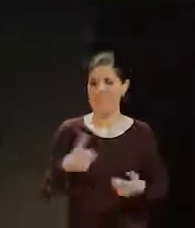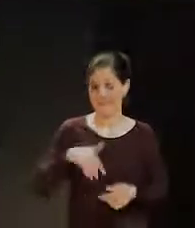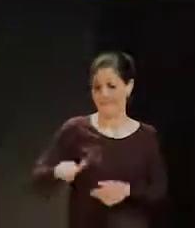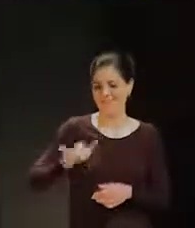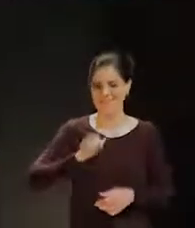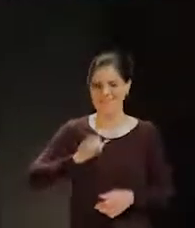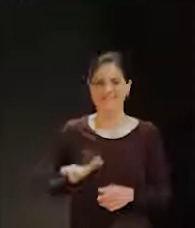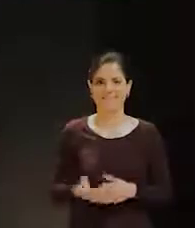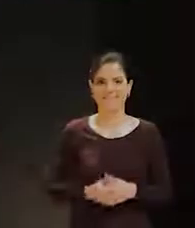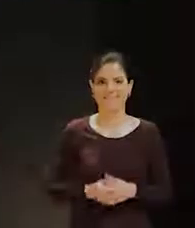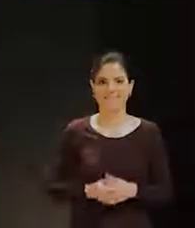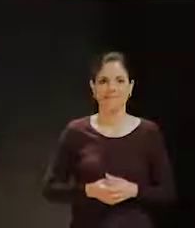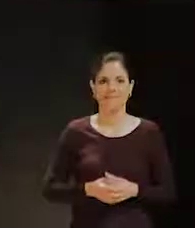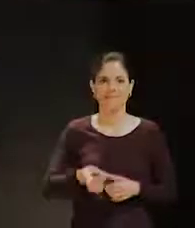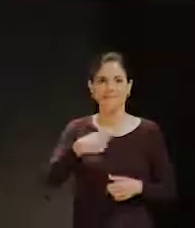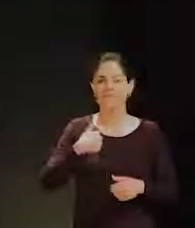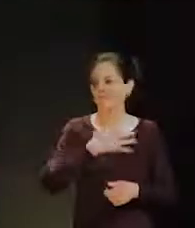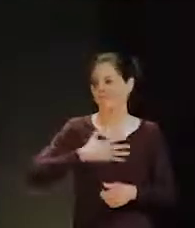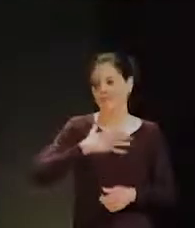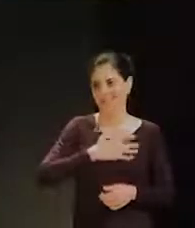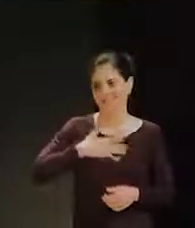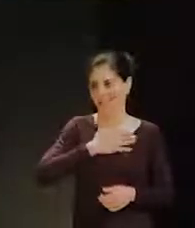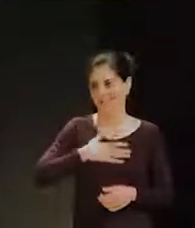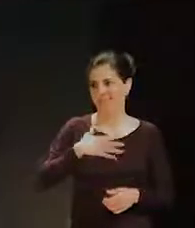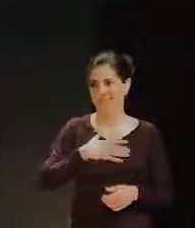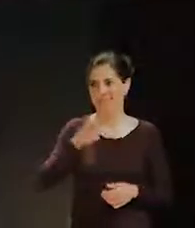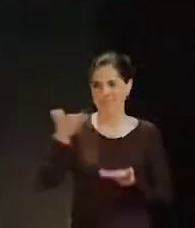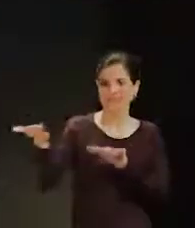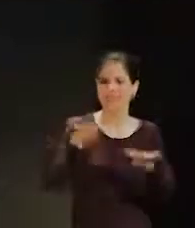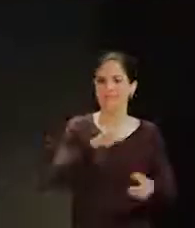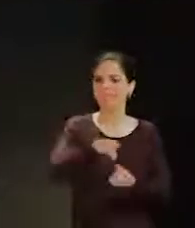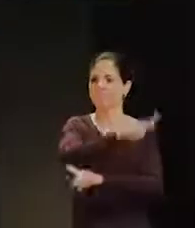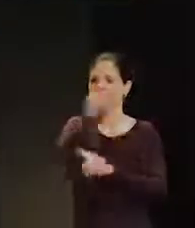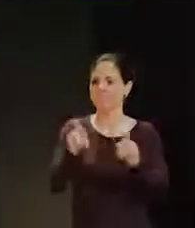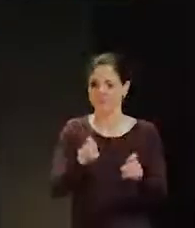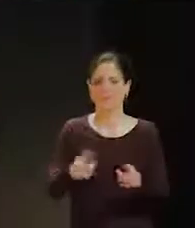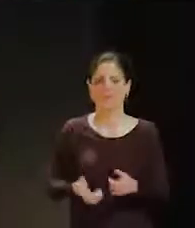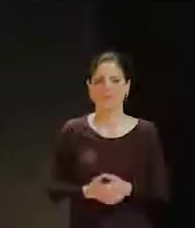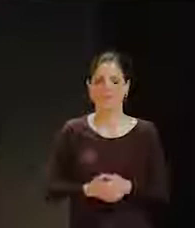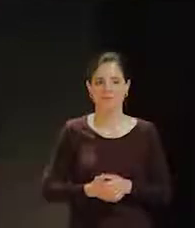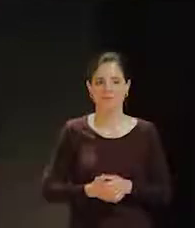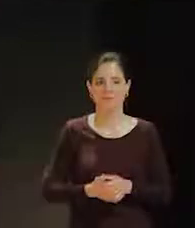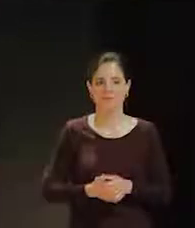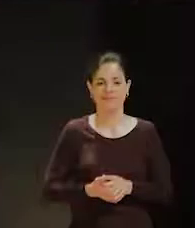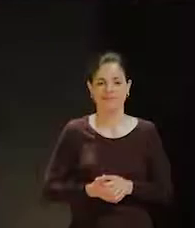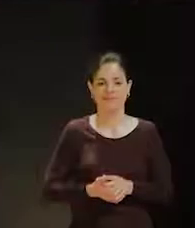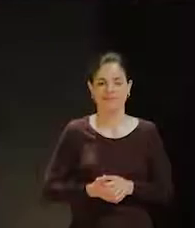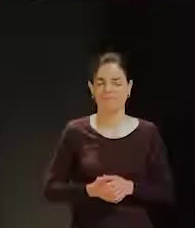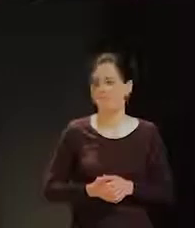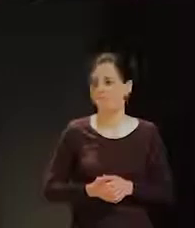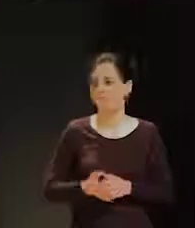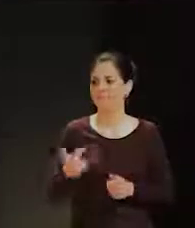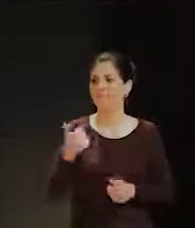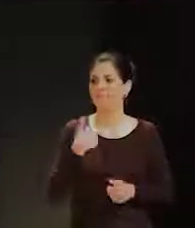aquí. Estaremos encantadas de recibir vuestras preguntas. Y yo